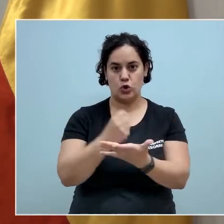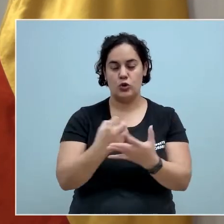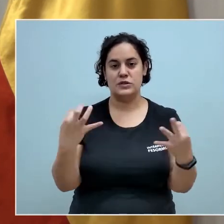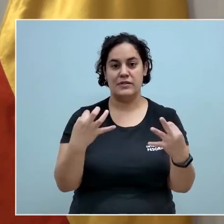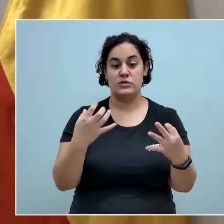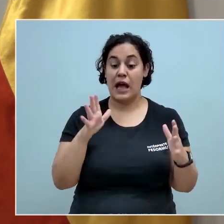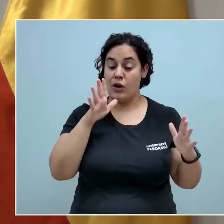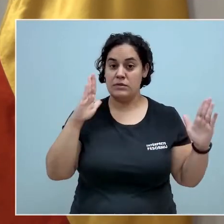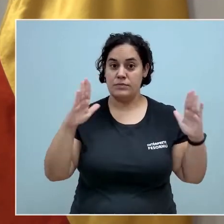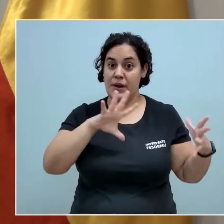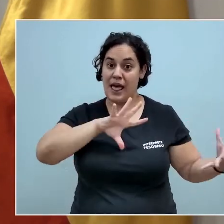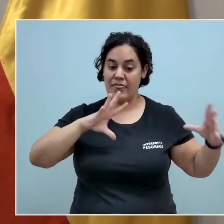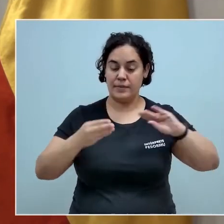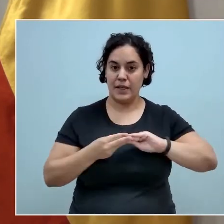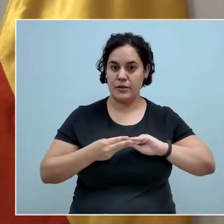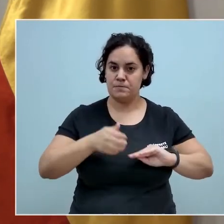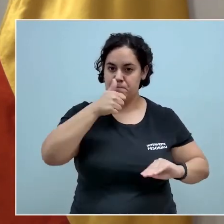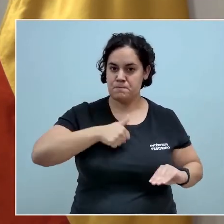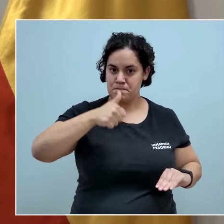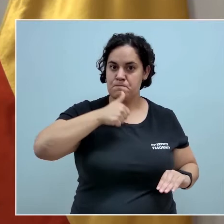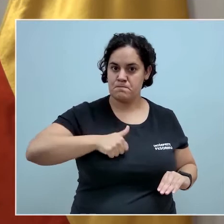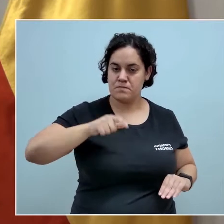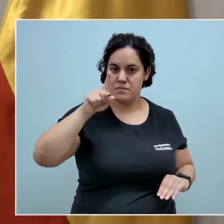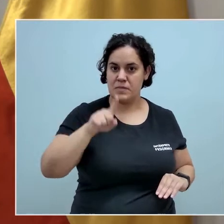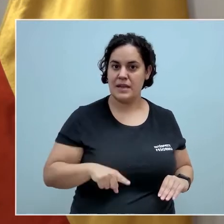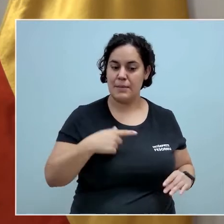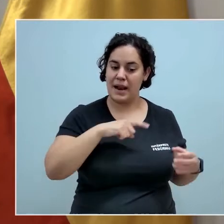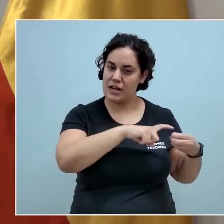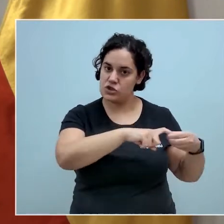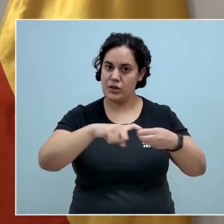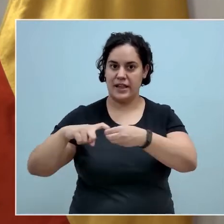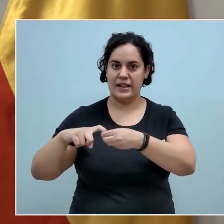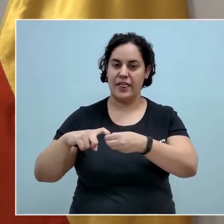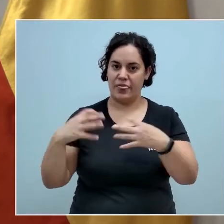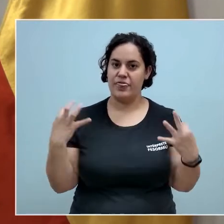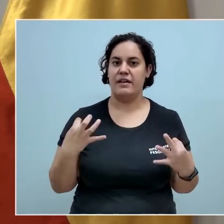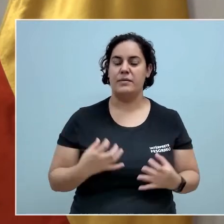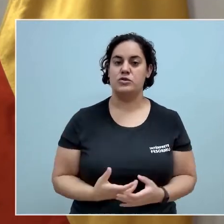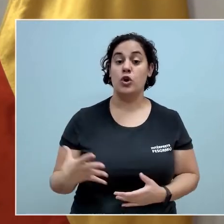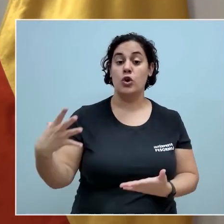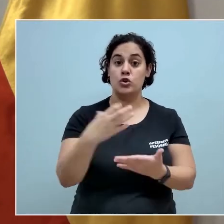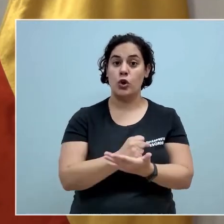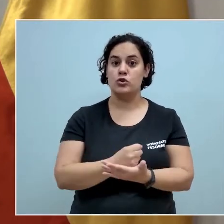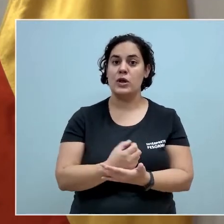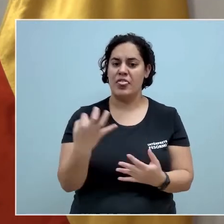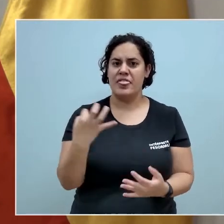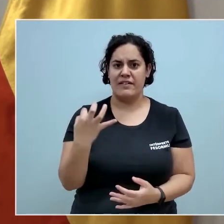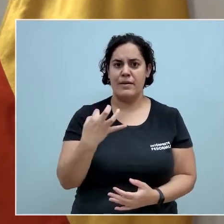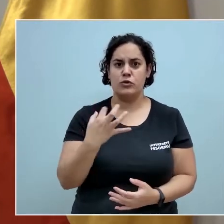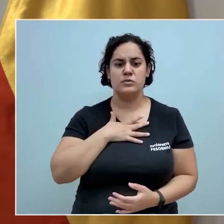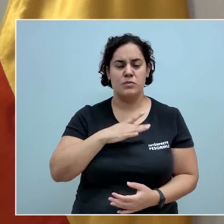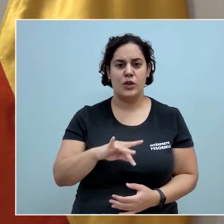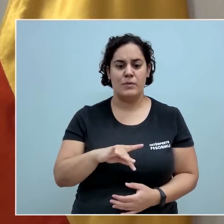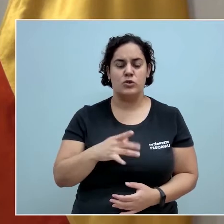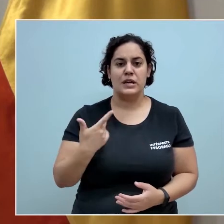la adaptación, para la resistencia y para la solidaridad. Todos podemos y debemos saber en qué parcela nos